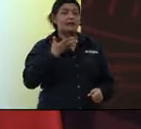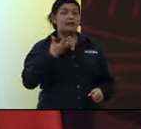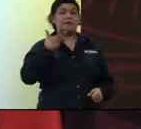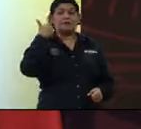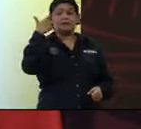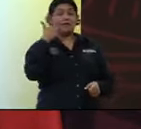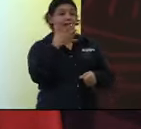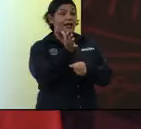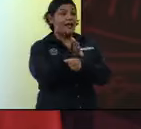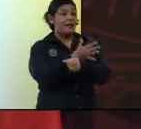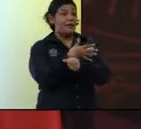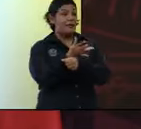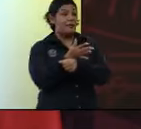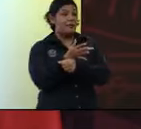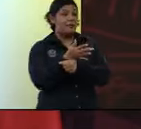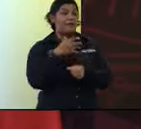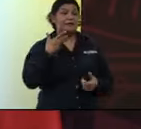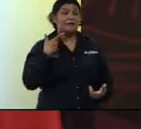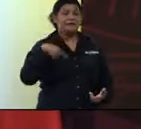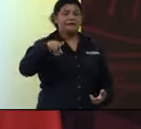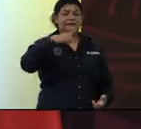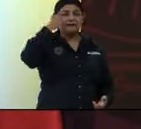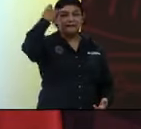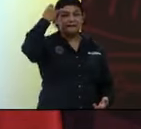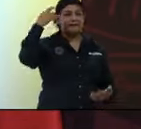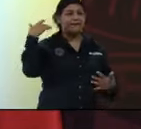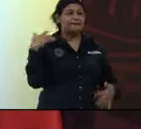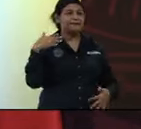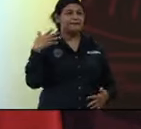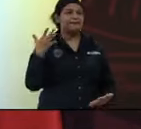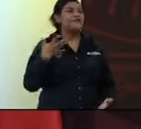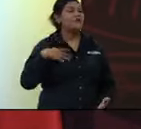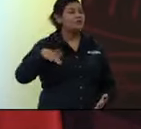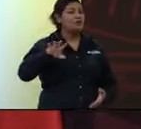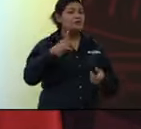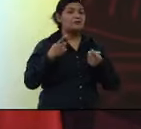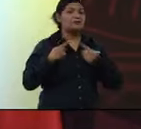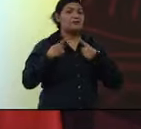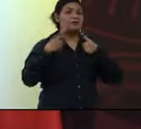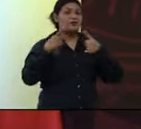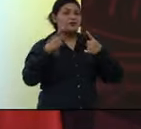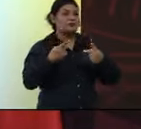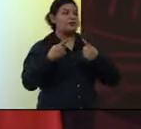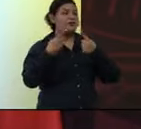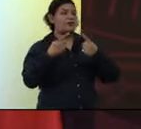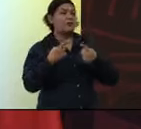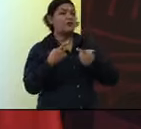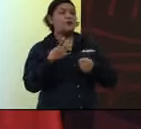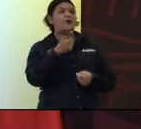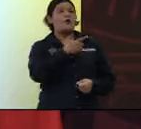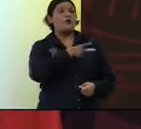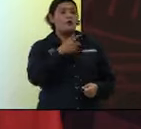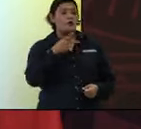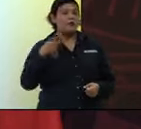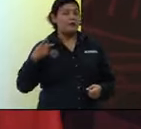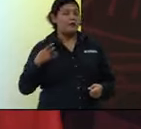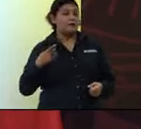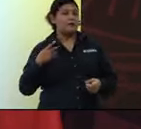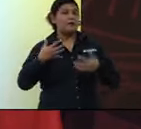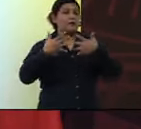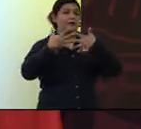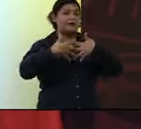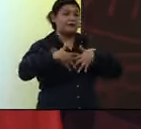7 ambulancias médicas, imagínense ustedes, y todas donadas o aportadas en comodato por el sector